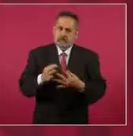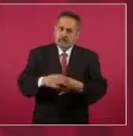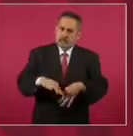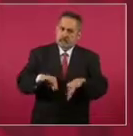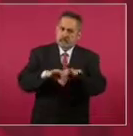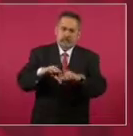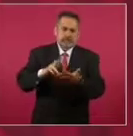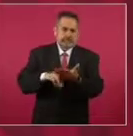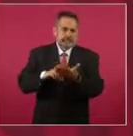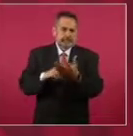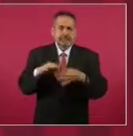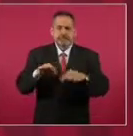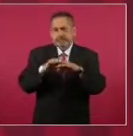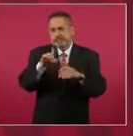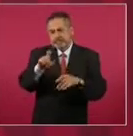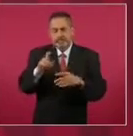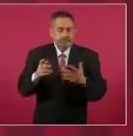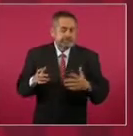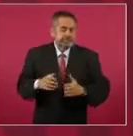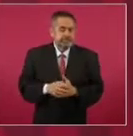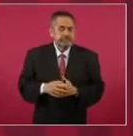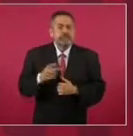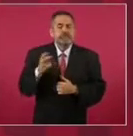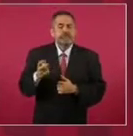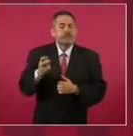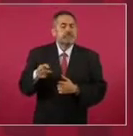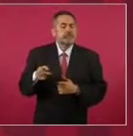fundamental, básico, este